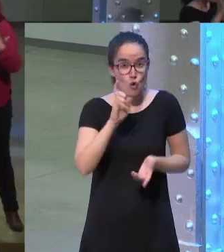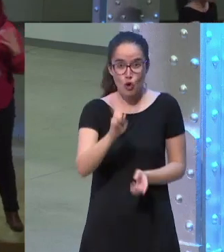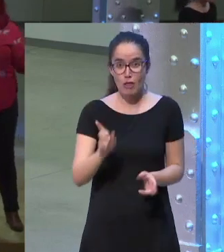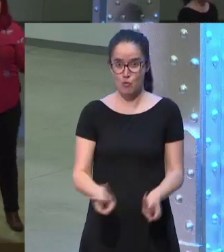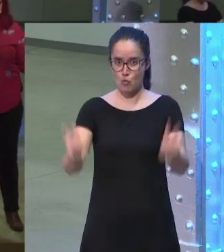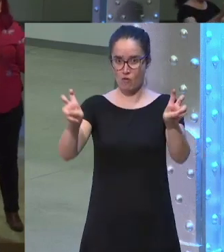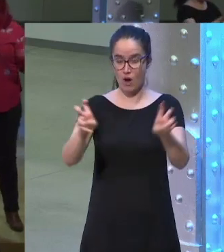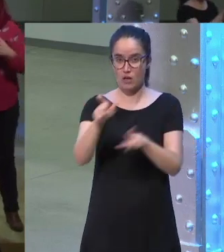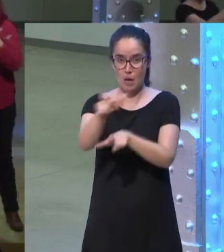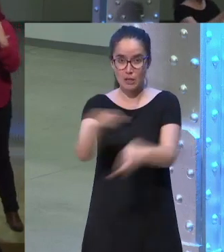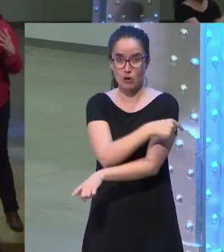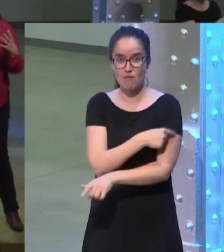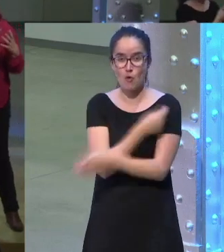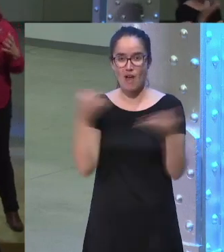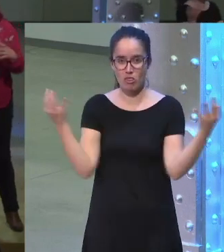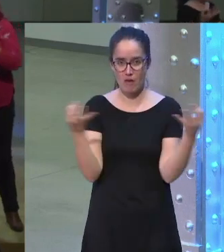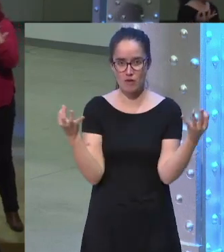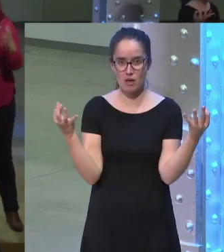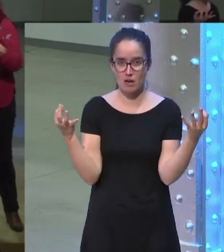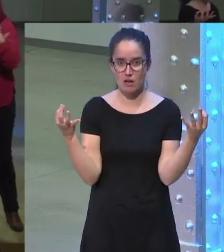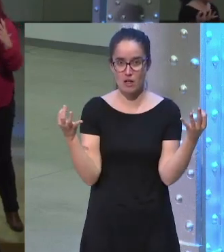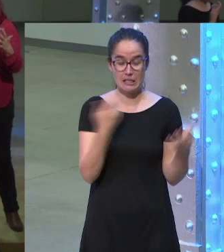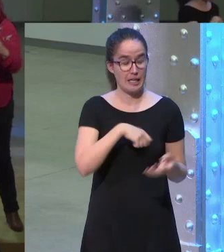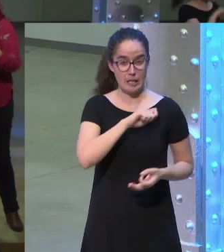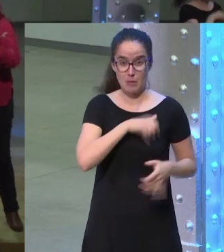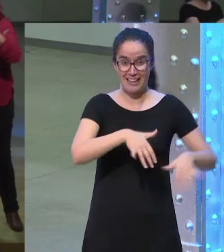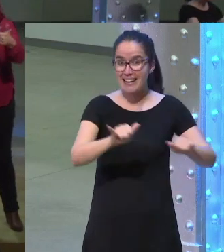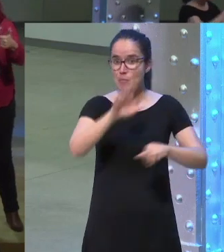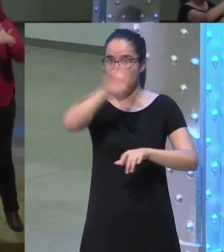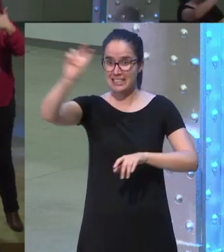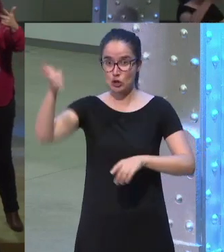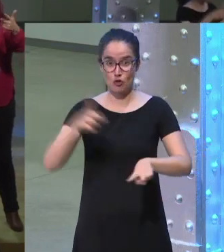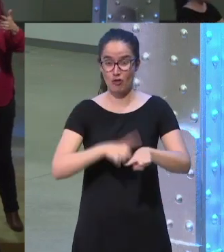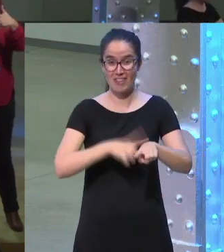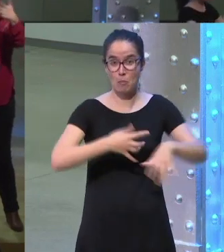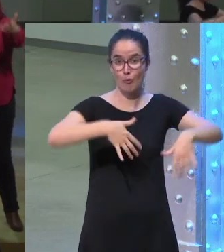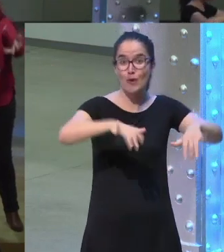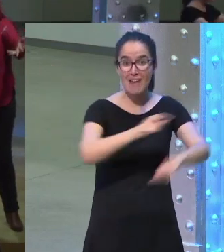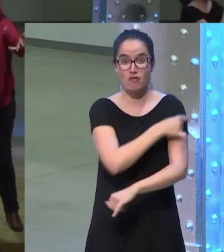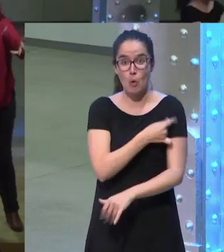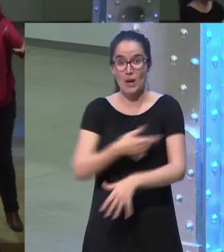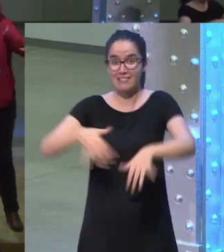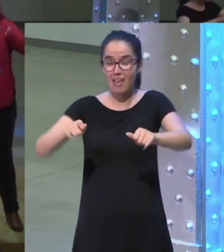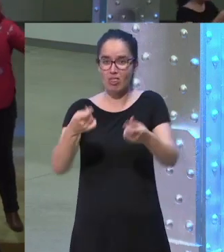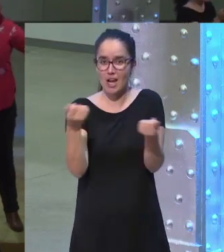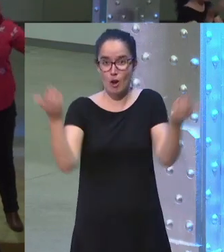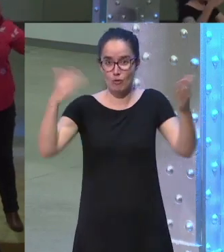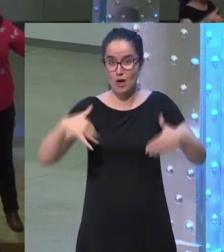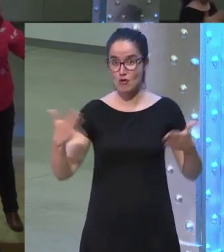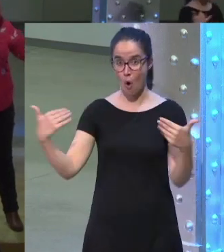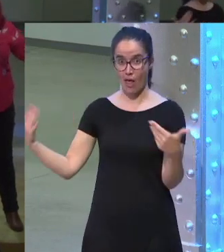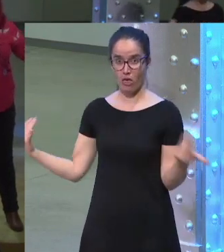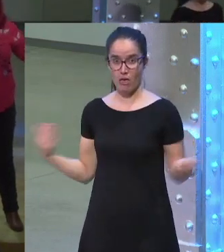hay que vacunar a la población, evidentemente ni en España ni en ningún sitio no hay ni tiempo, ni dosis, ni dinero para vacunar